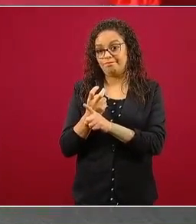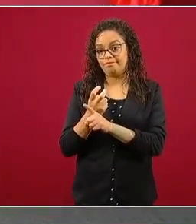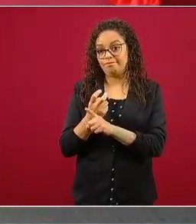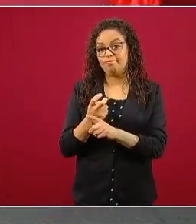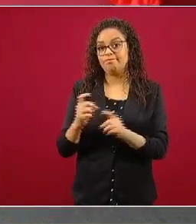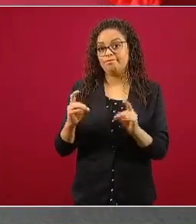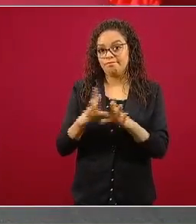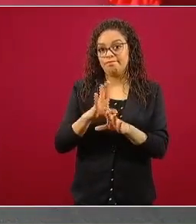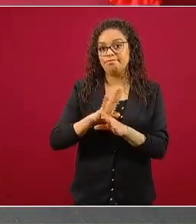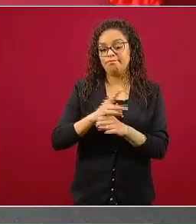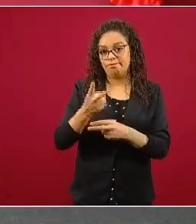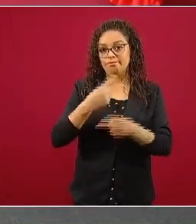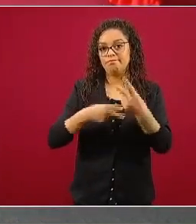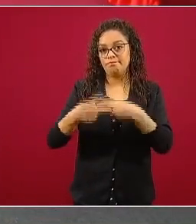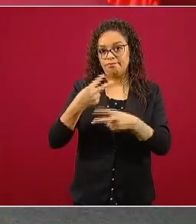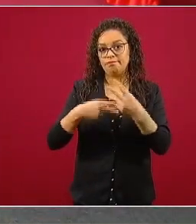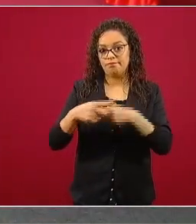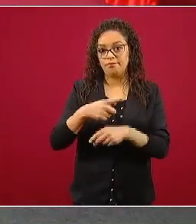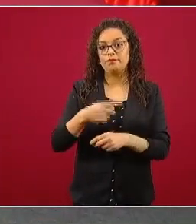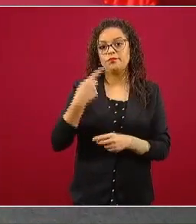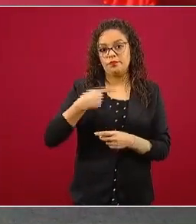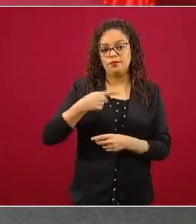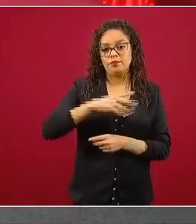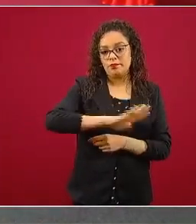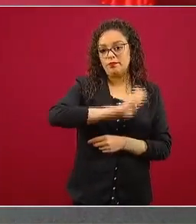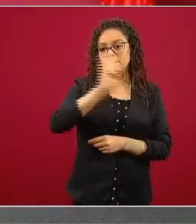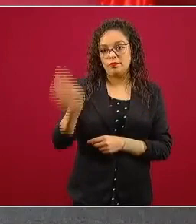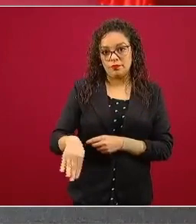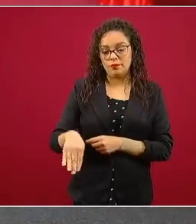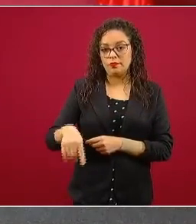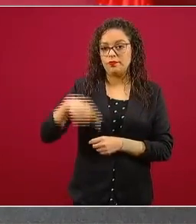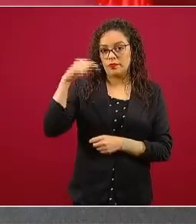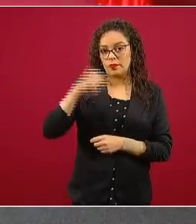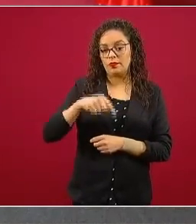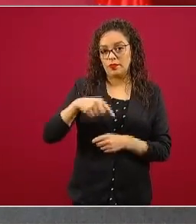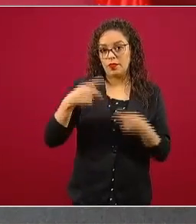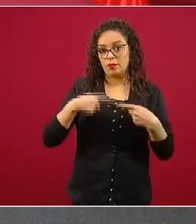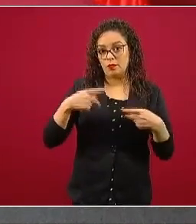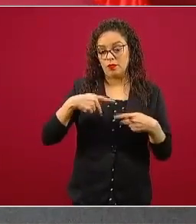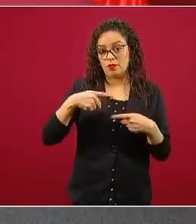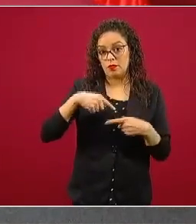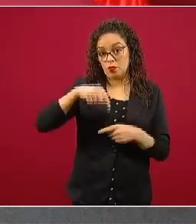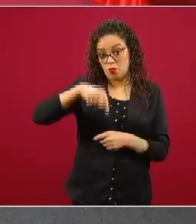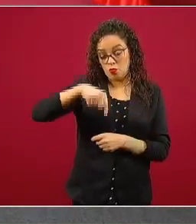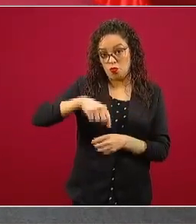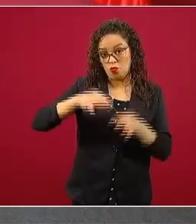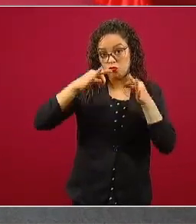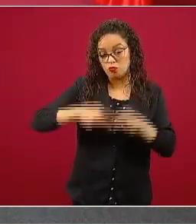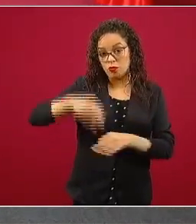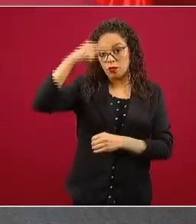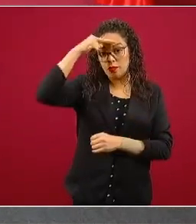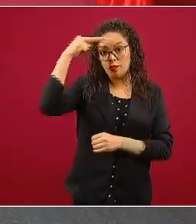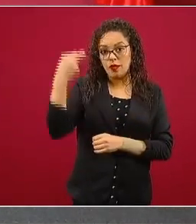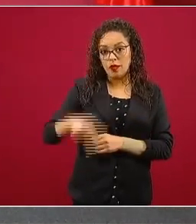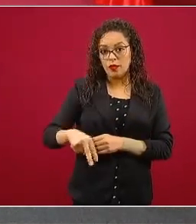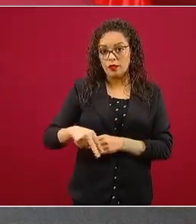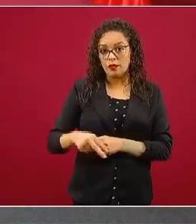muerte con esas armas a mexicanos y, como ya lo dije,